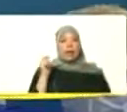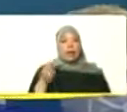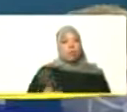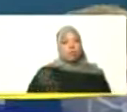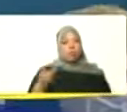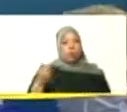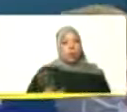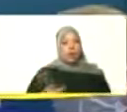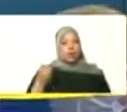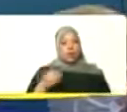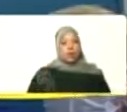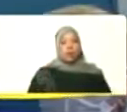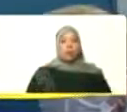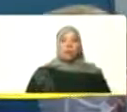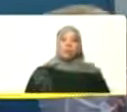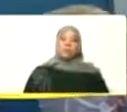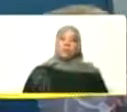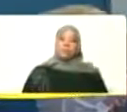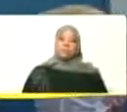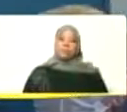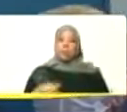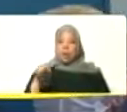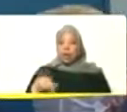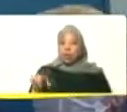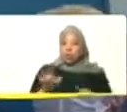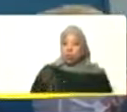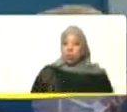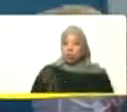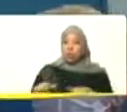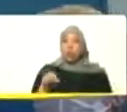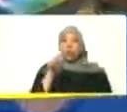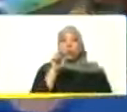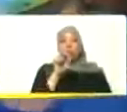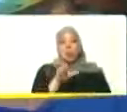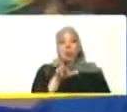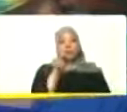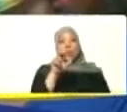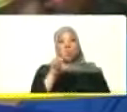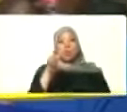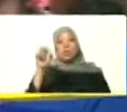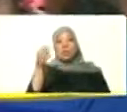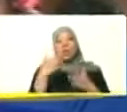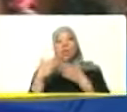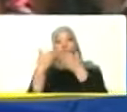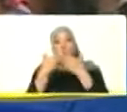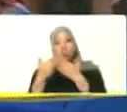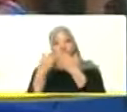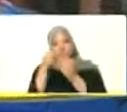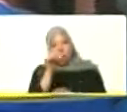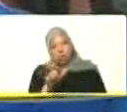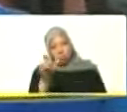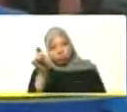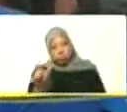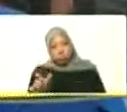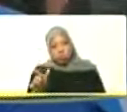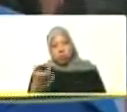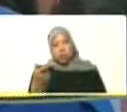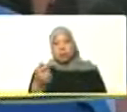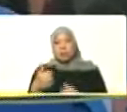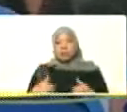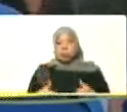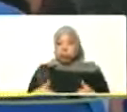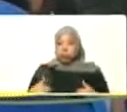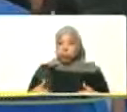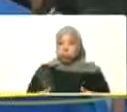esta institución, presidente, es una institución que tiene 330 estudiantes. Es una institución que se vio muy